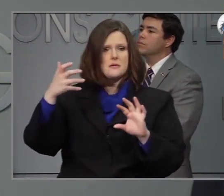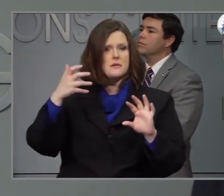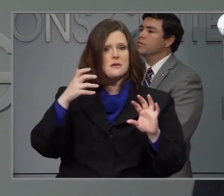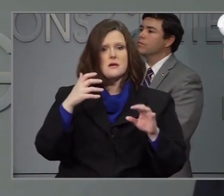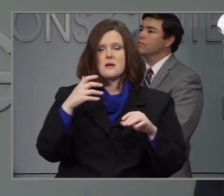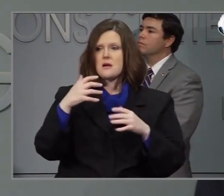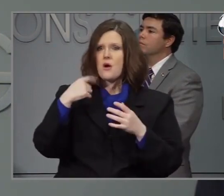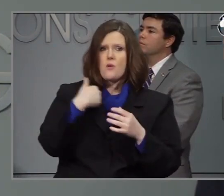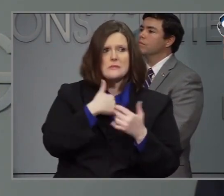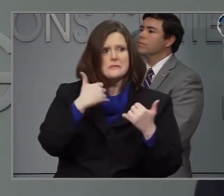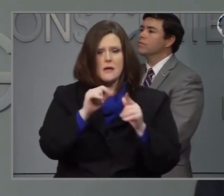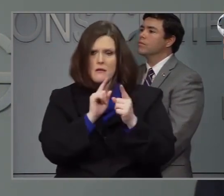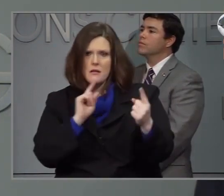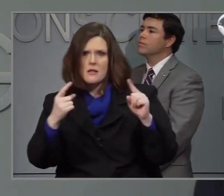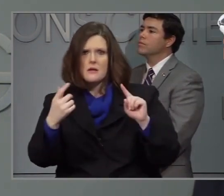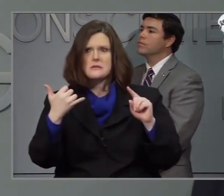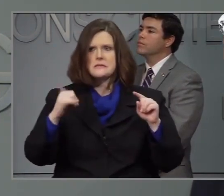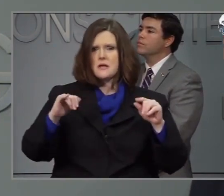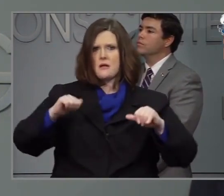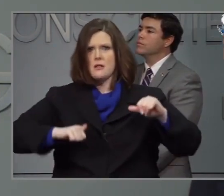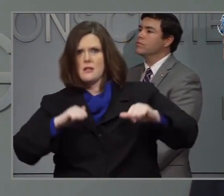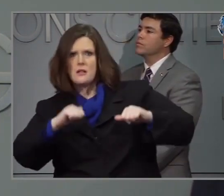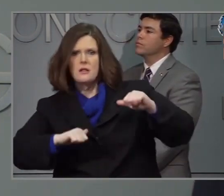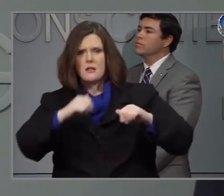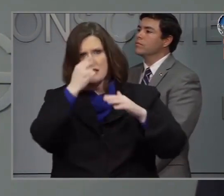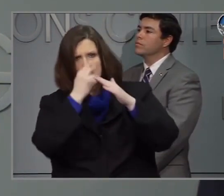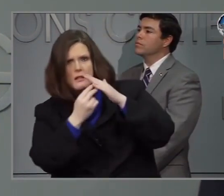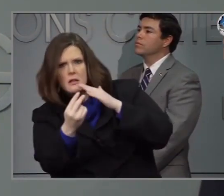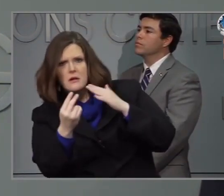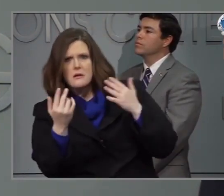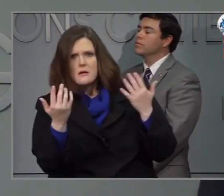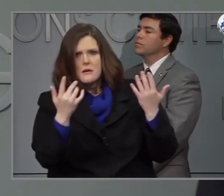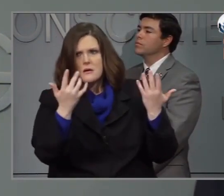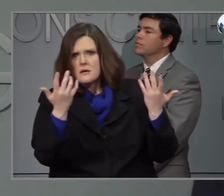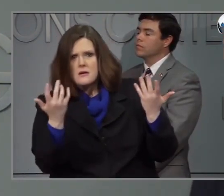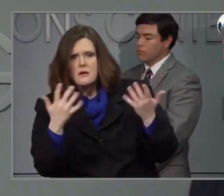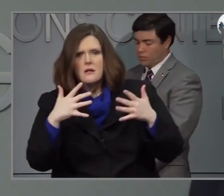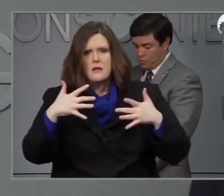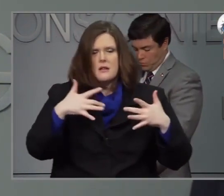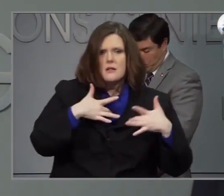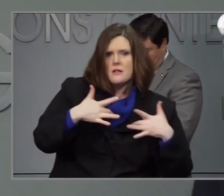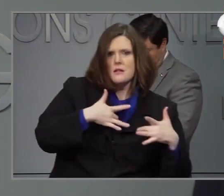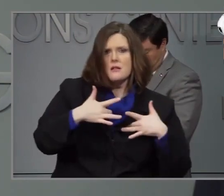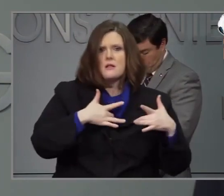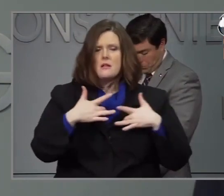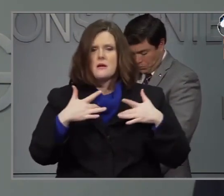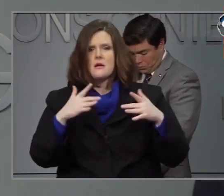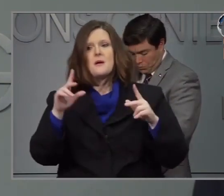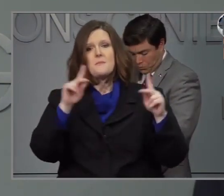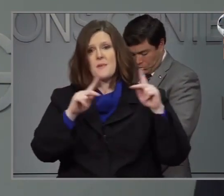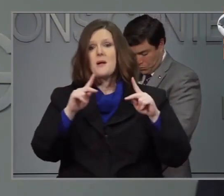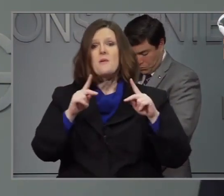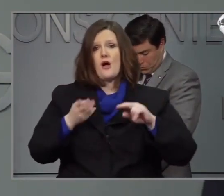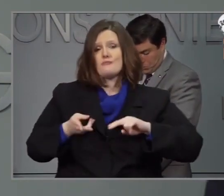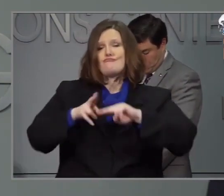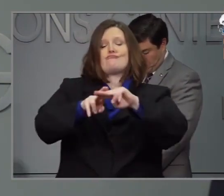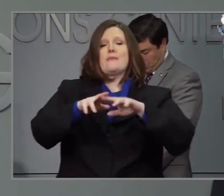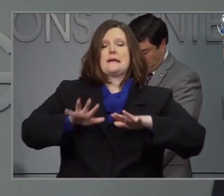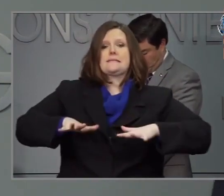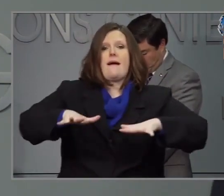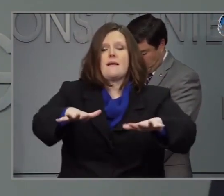diarias esta incertidumbre esta interrupción puede crear y surf y